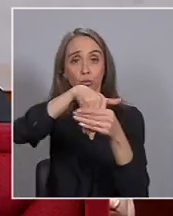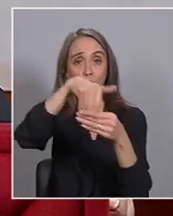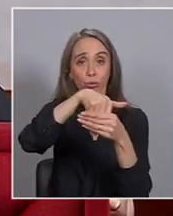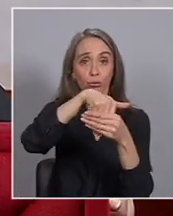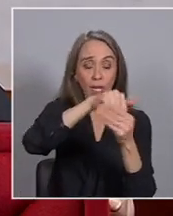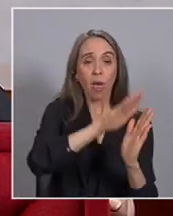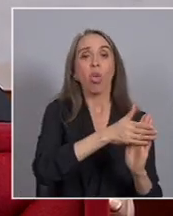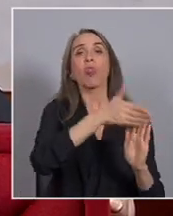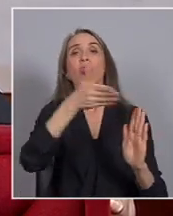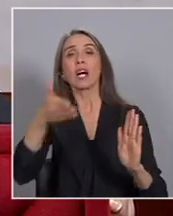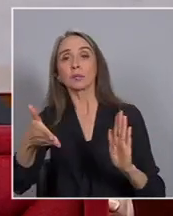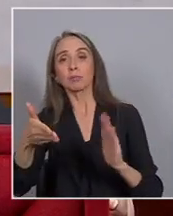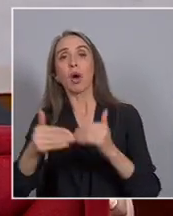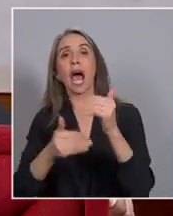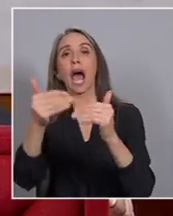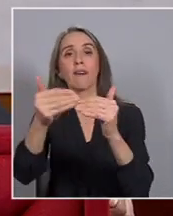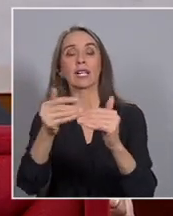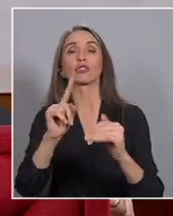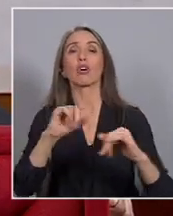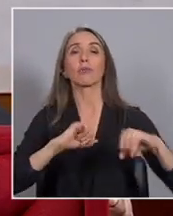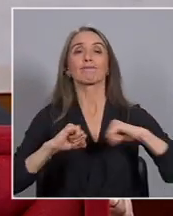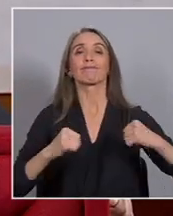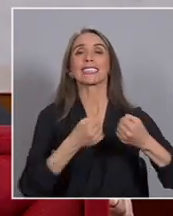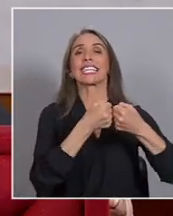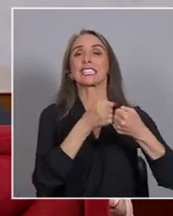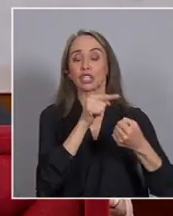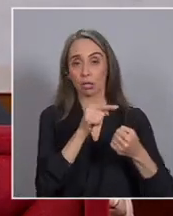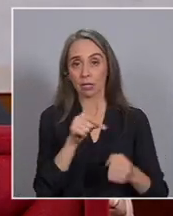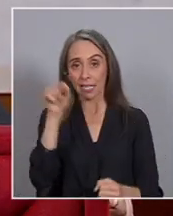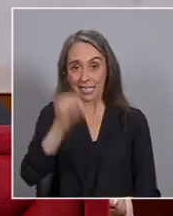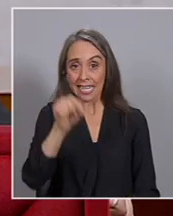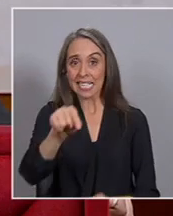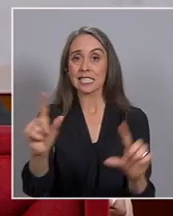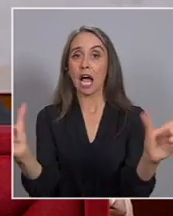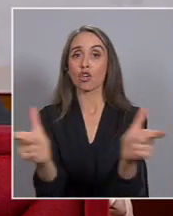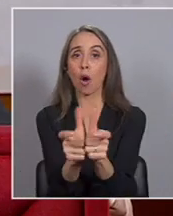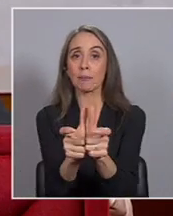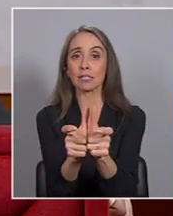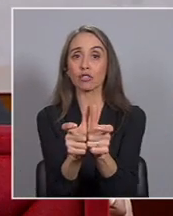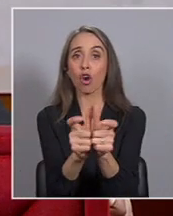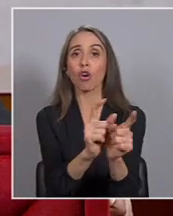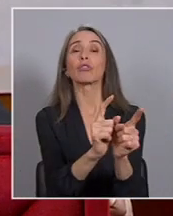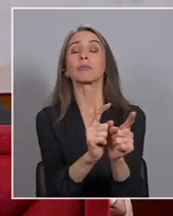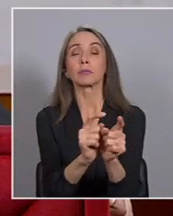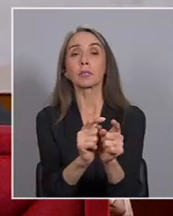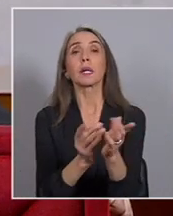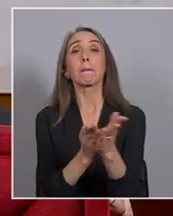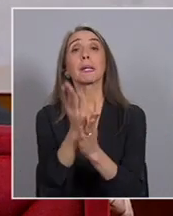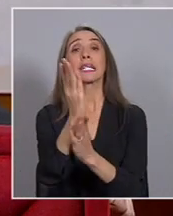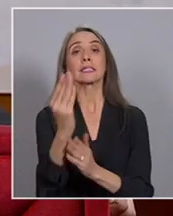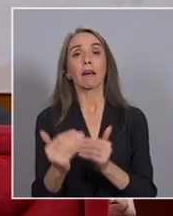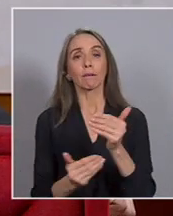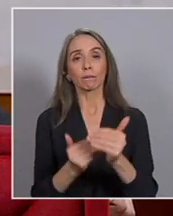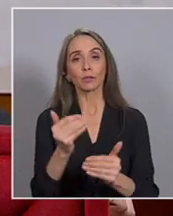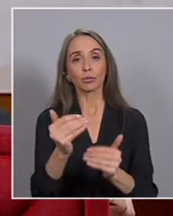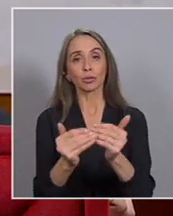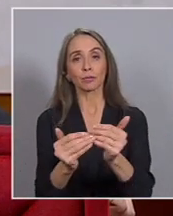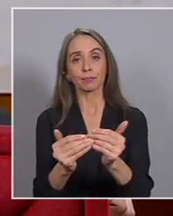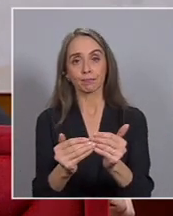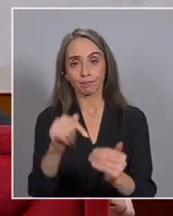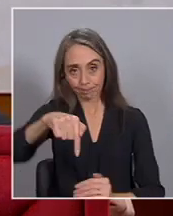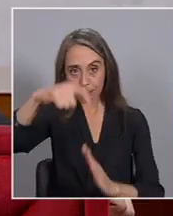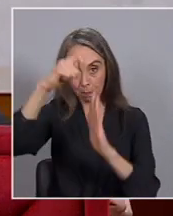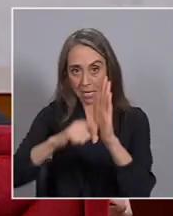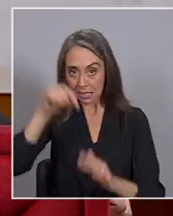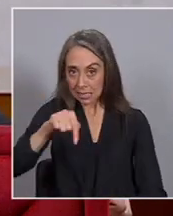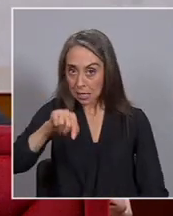poder avanzar sin esas tensiones. Esta comisión va a comenzar su funcionamiento este mes